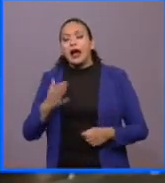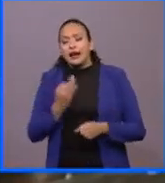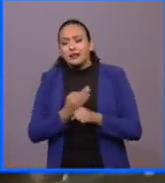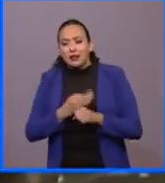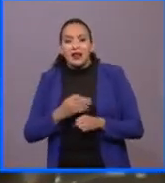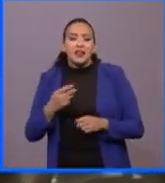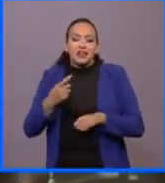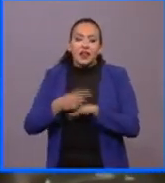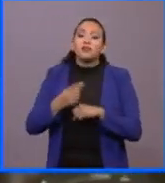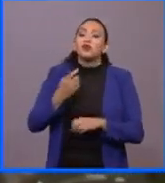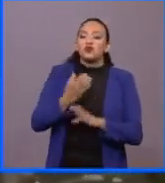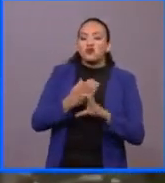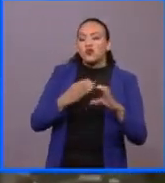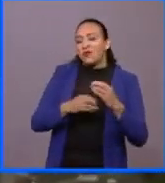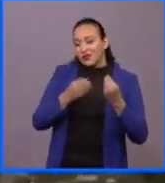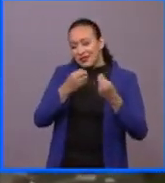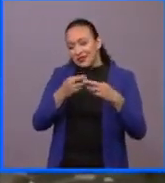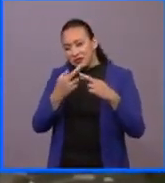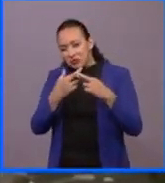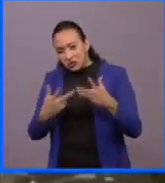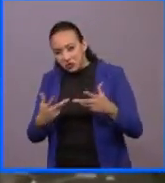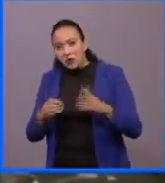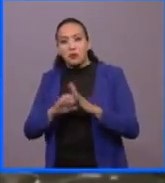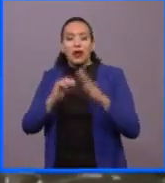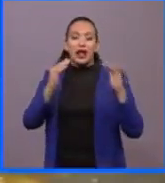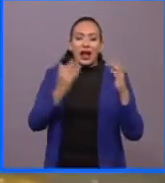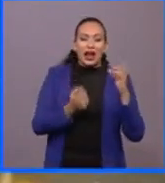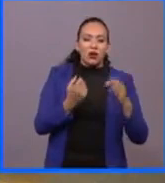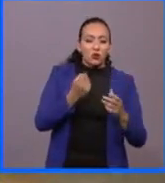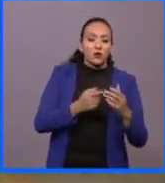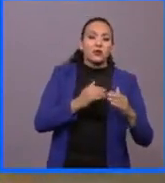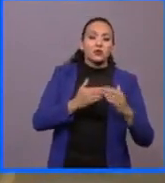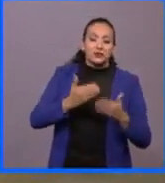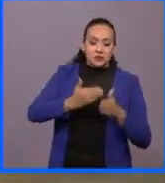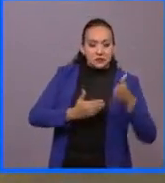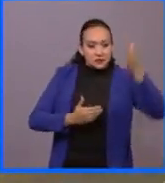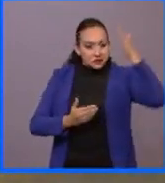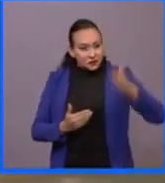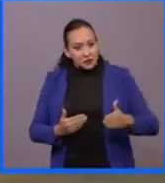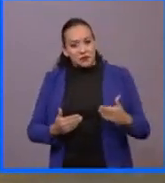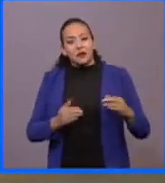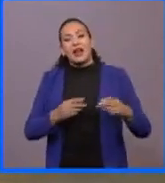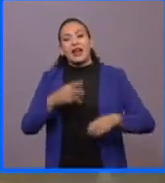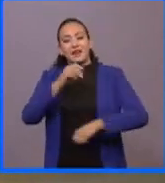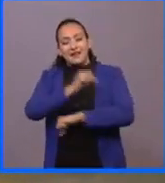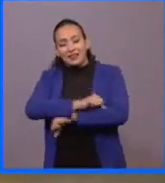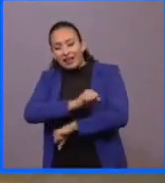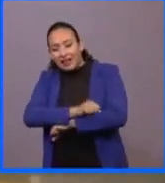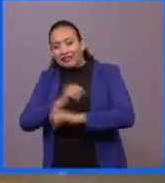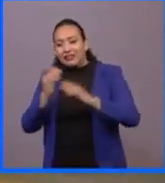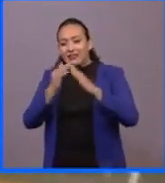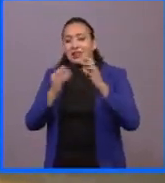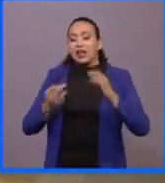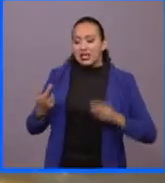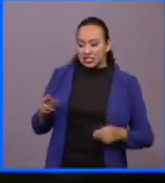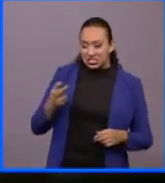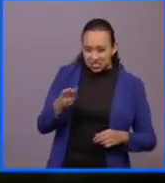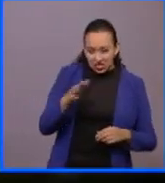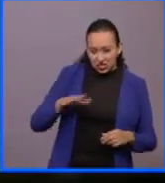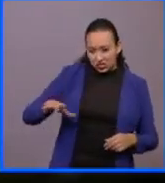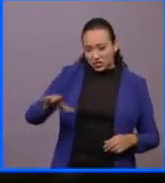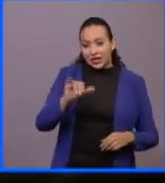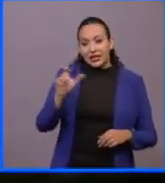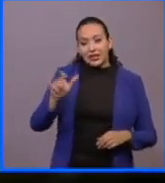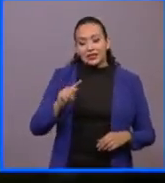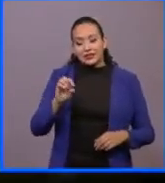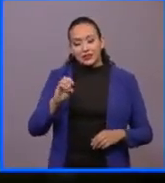daños materiales en diversas instalaciones y viviendas, bardas colapsadas, el crecimiento del río en Ciudad Ixtepec,